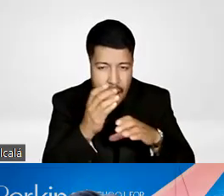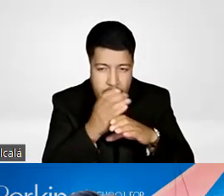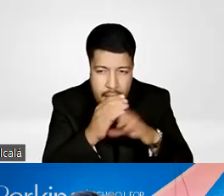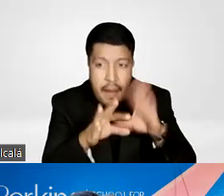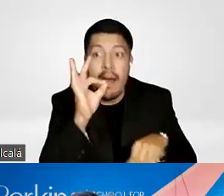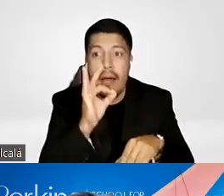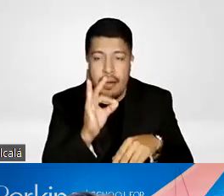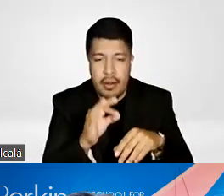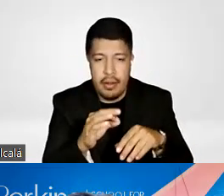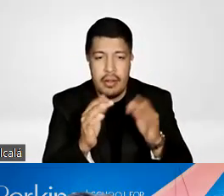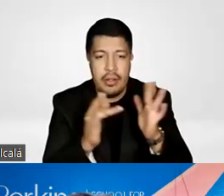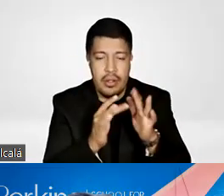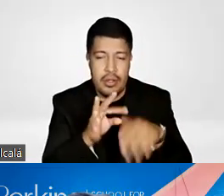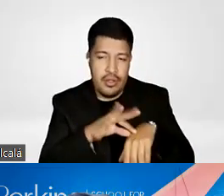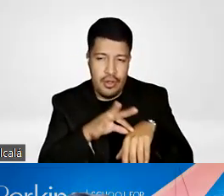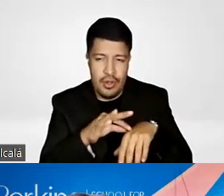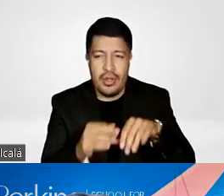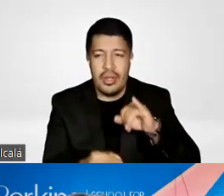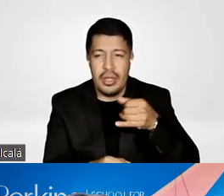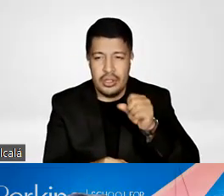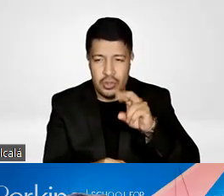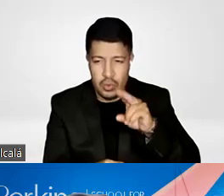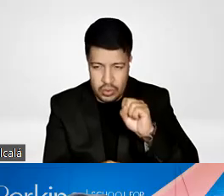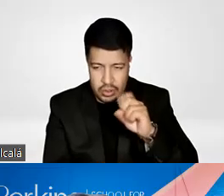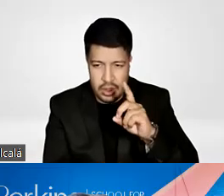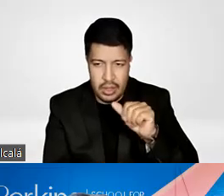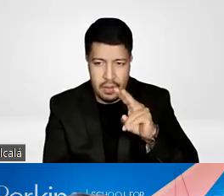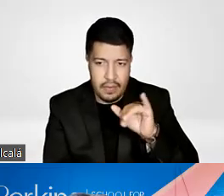médico especialista en genética médica adscrito a este programa.